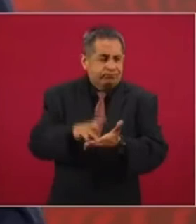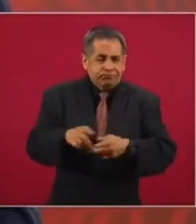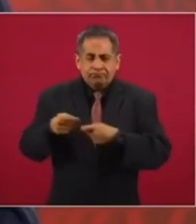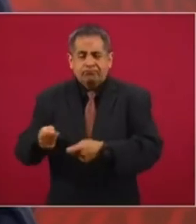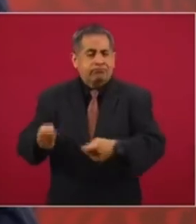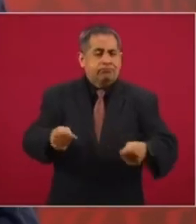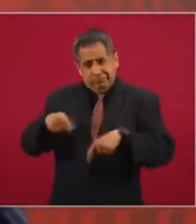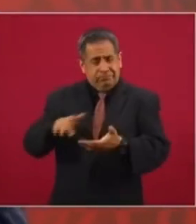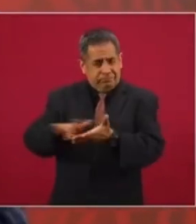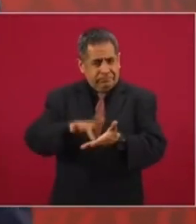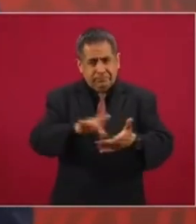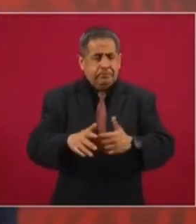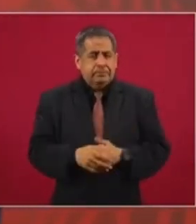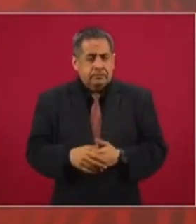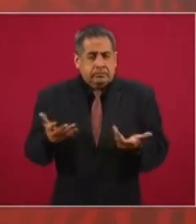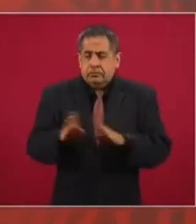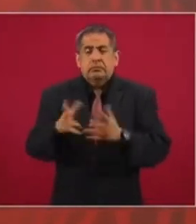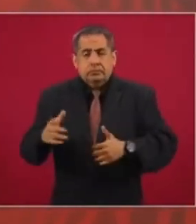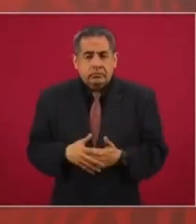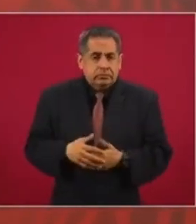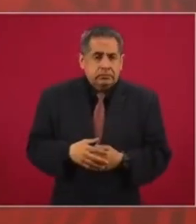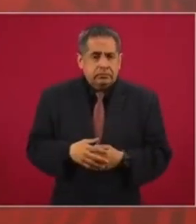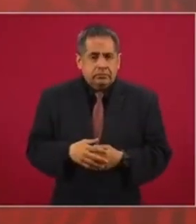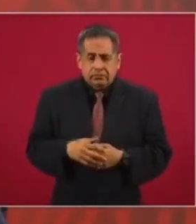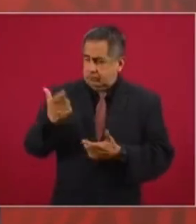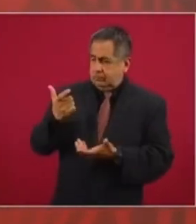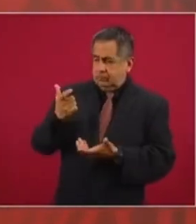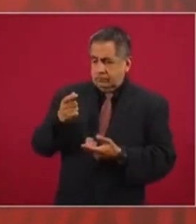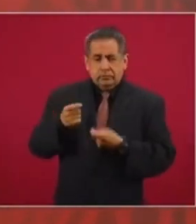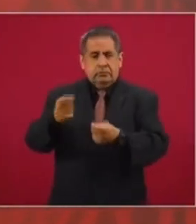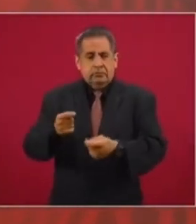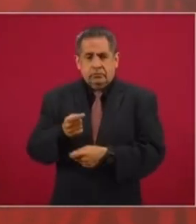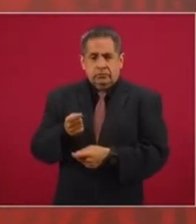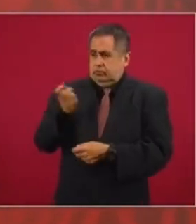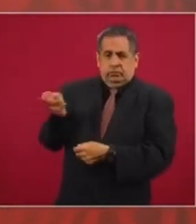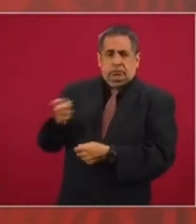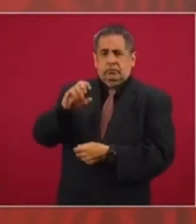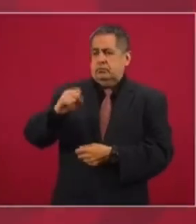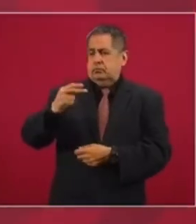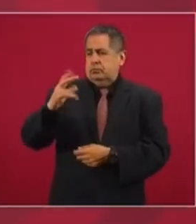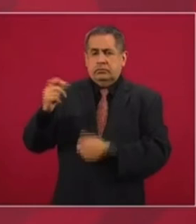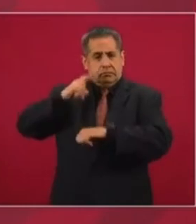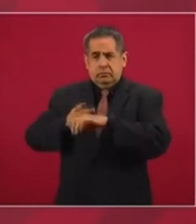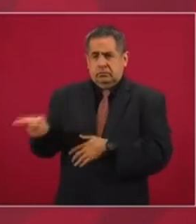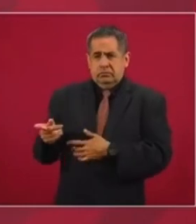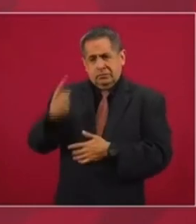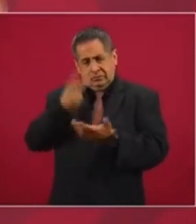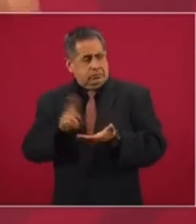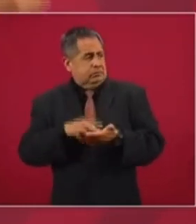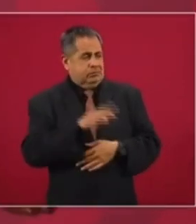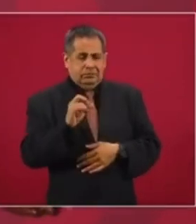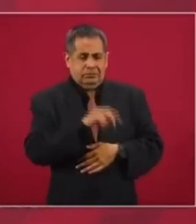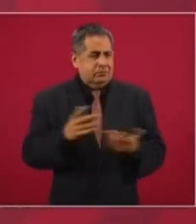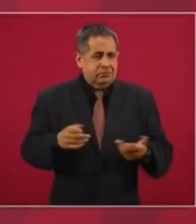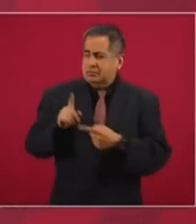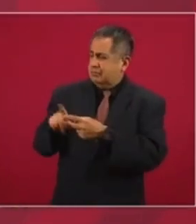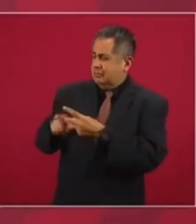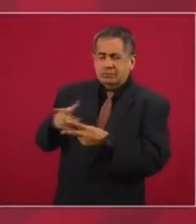a damnificados. ¿Cómo lo vamos a hacer? Pues para eso está la Secretaría de Hacienda, para eso está la Secretaría de